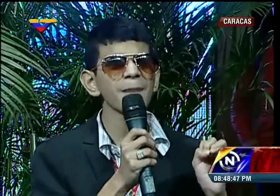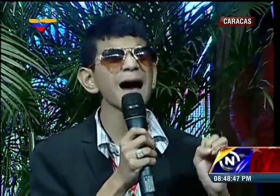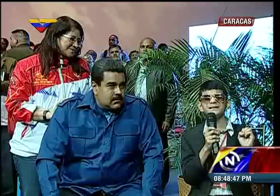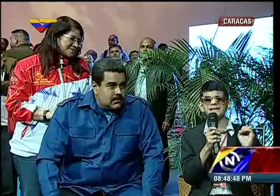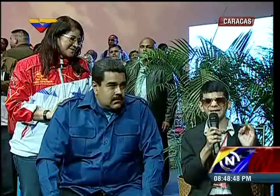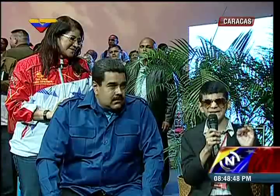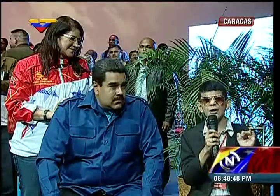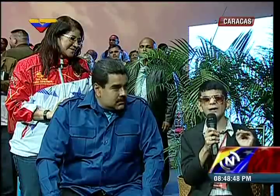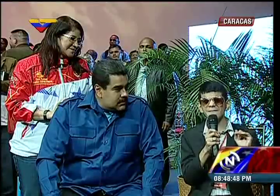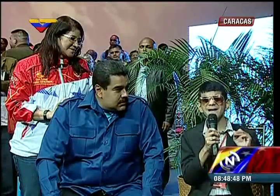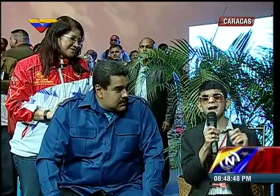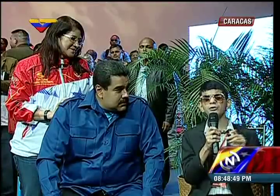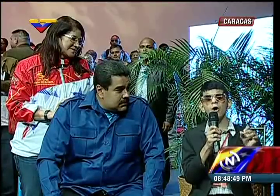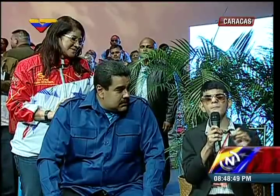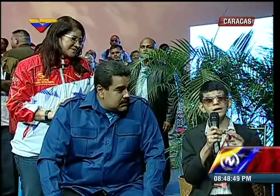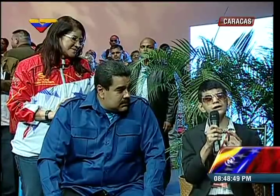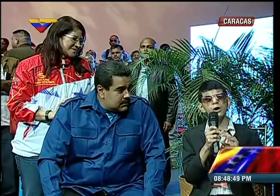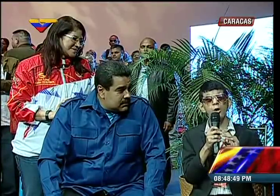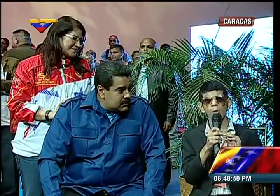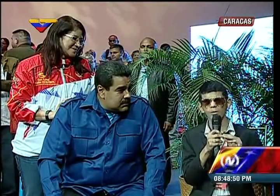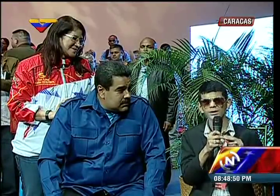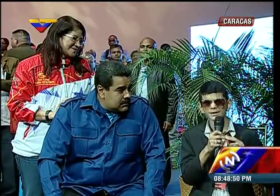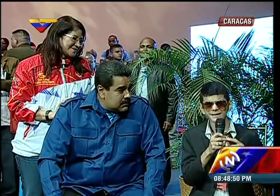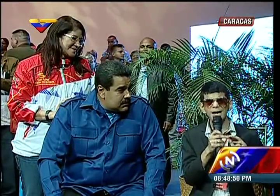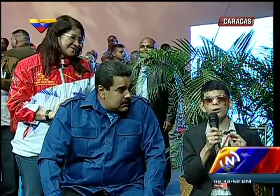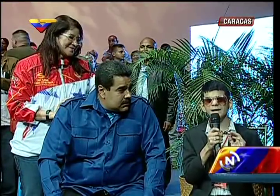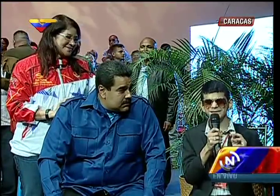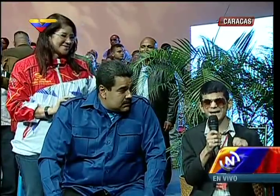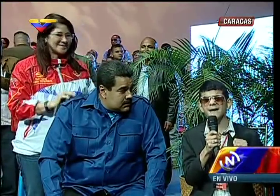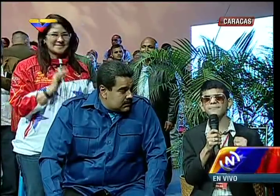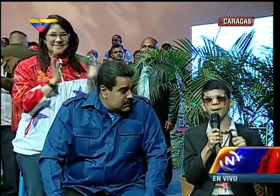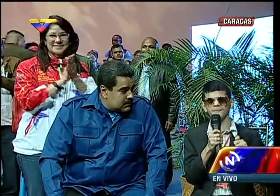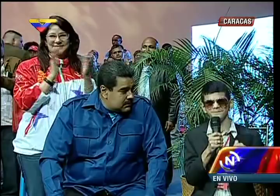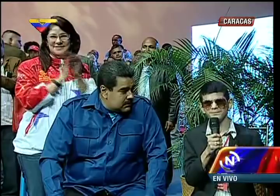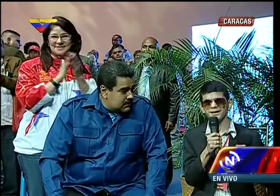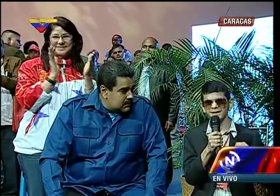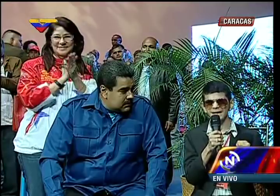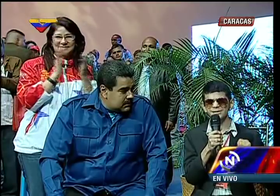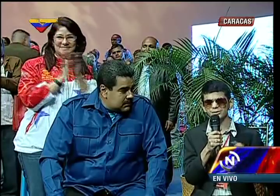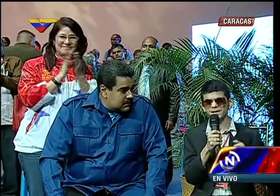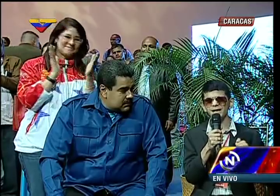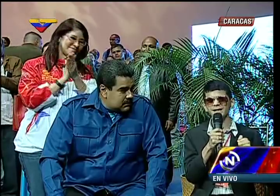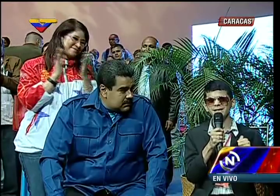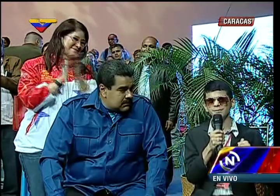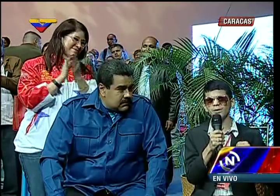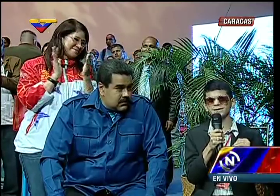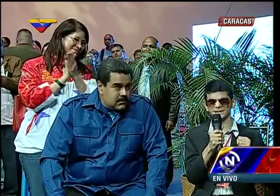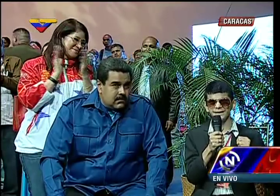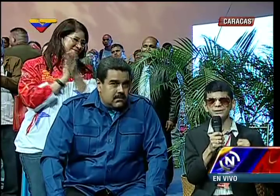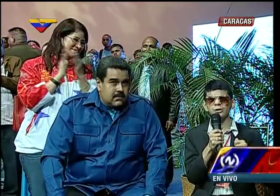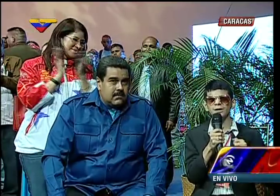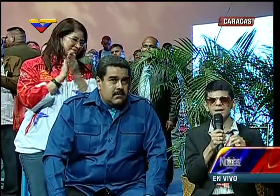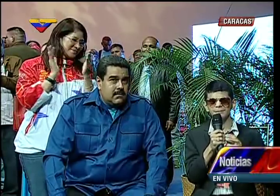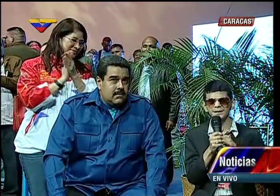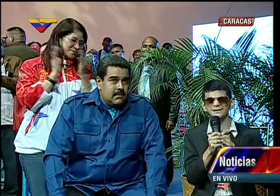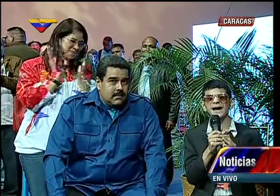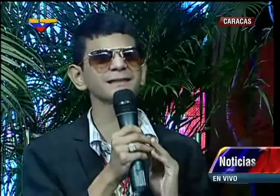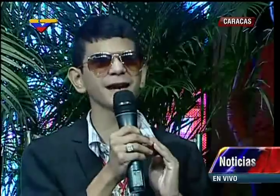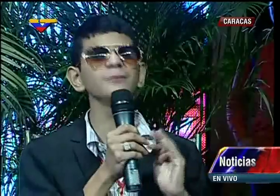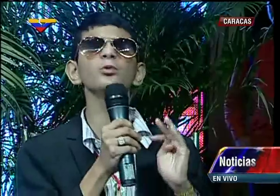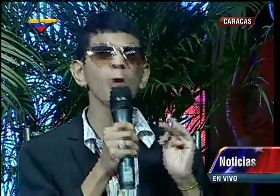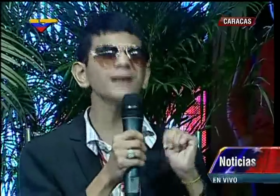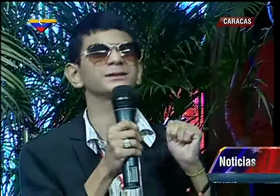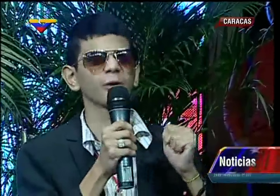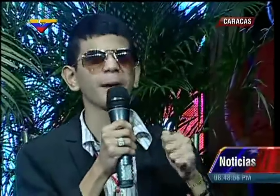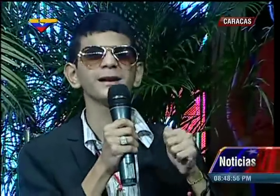quien quiera patria quiero que vengan conmigo. Quiero que sepan que el socialismo es grito de